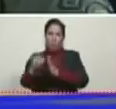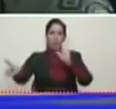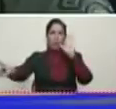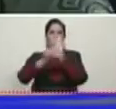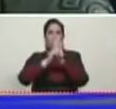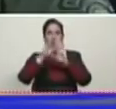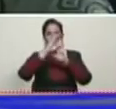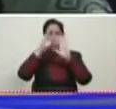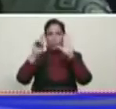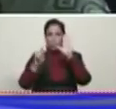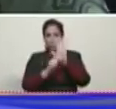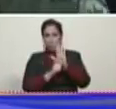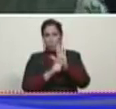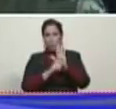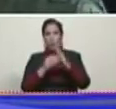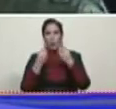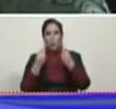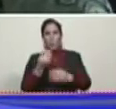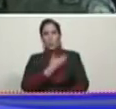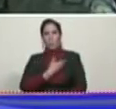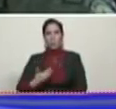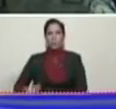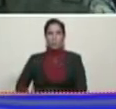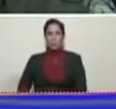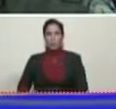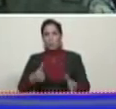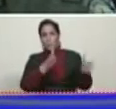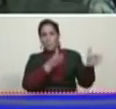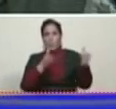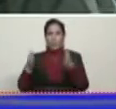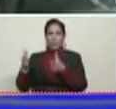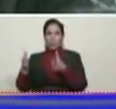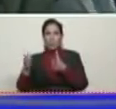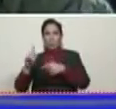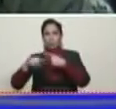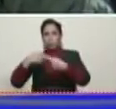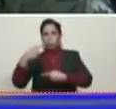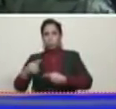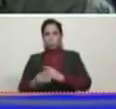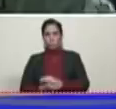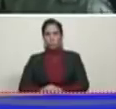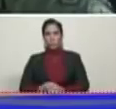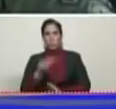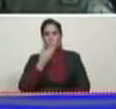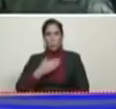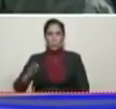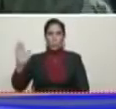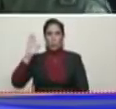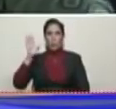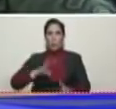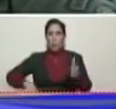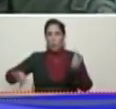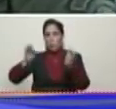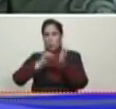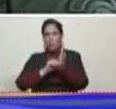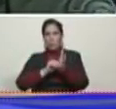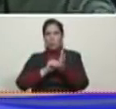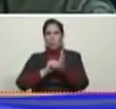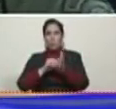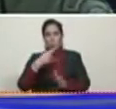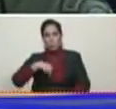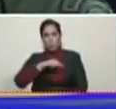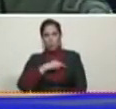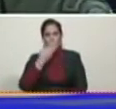como presidente y como comandante en jefe para el próximo periodo, y también para jurar nuevamente, reafirmar nuestro